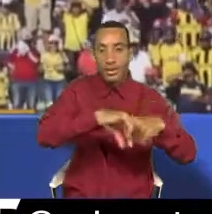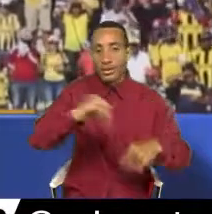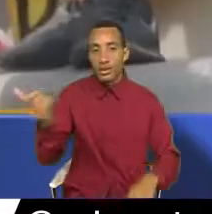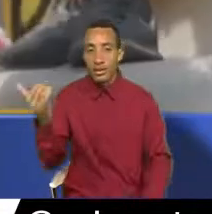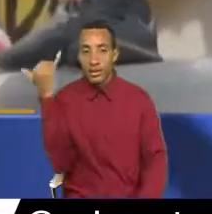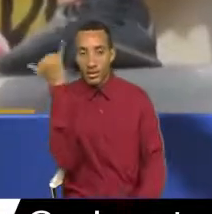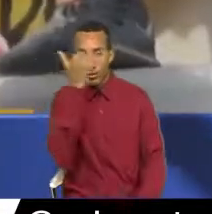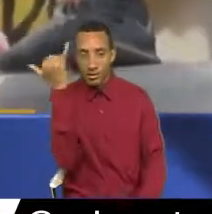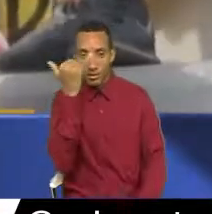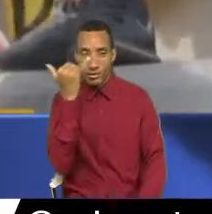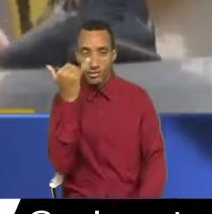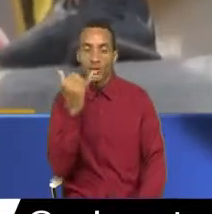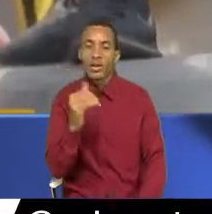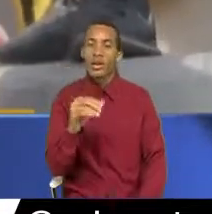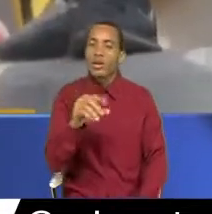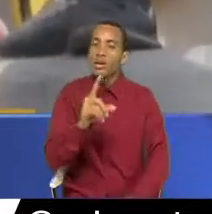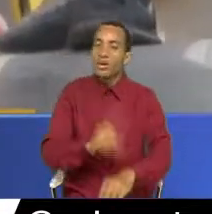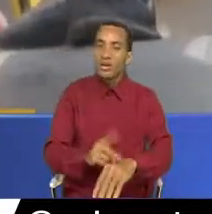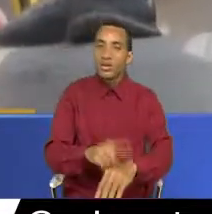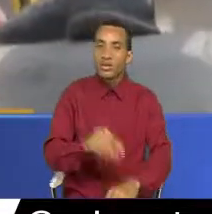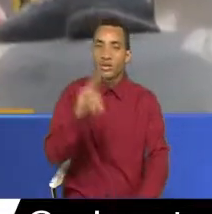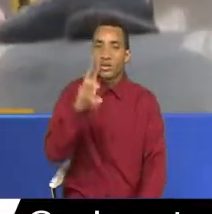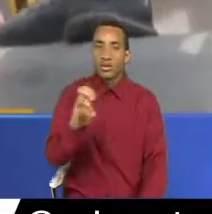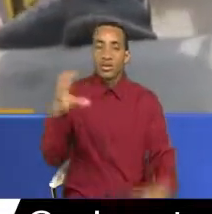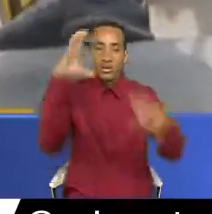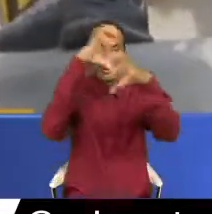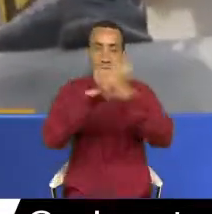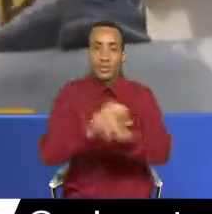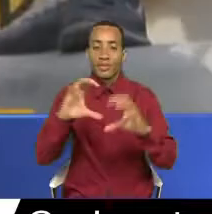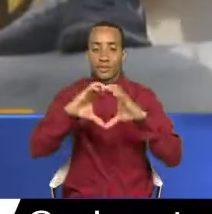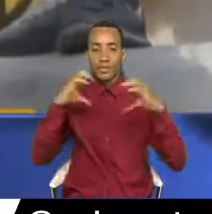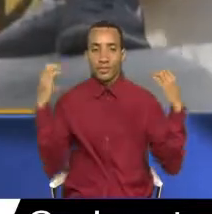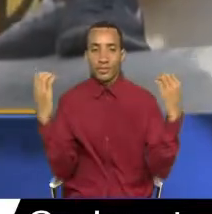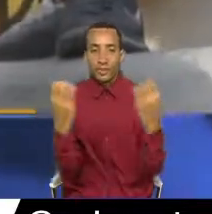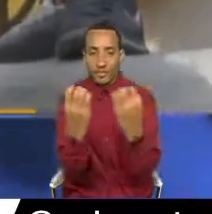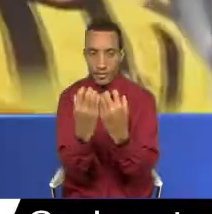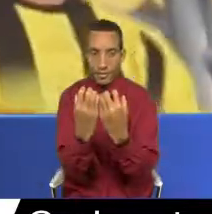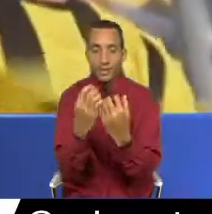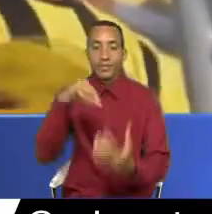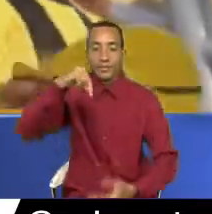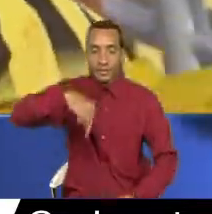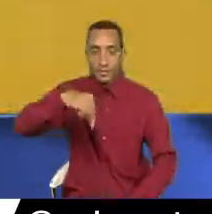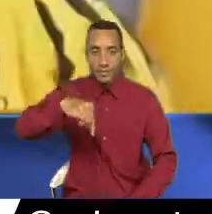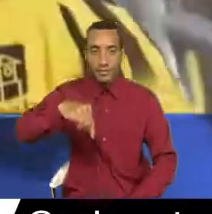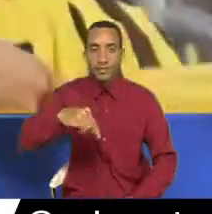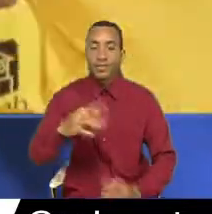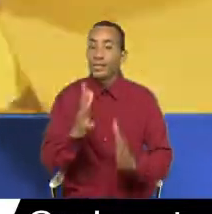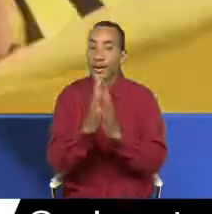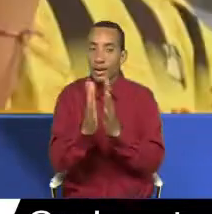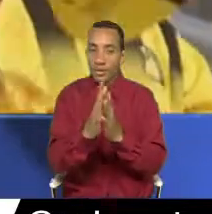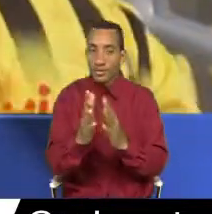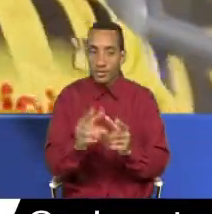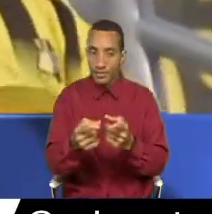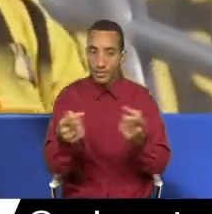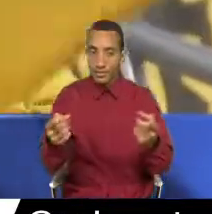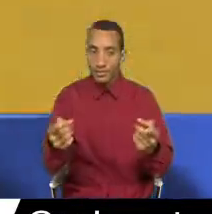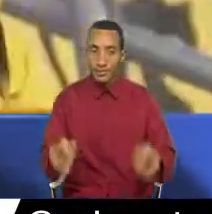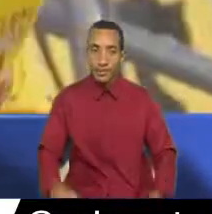compromiso que se cumplirá a las 8 de la noche, Estadio Daniel Villa Zapata. Después de la pausa, esta y otras noticias deportivas. Ya